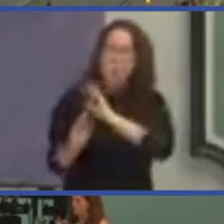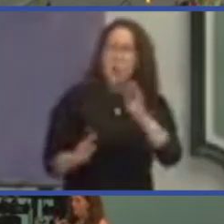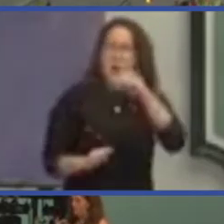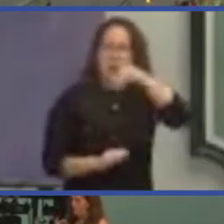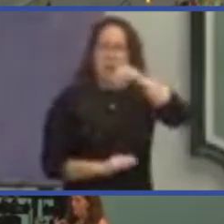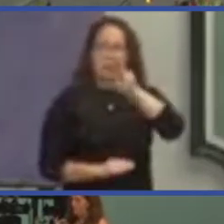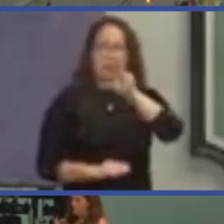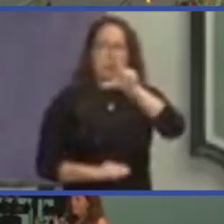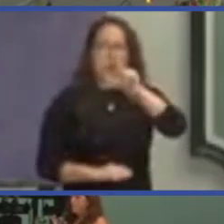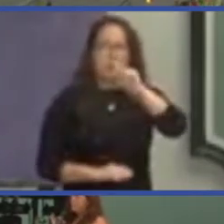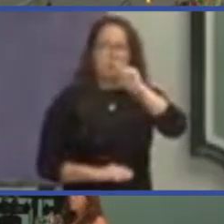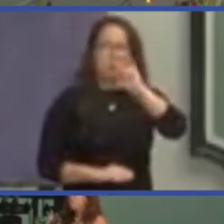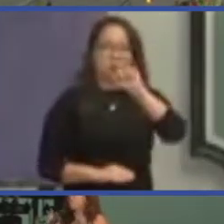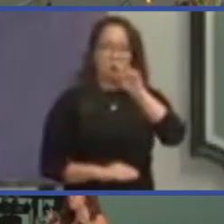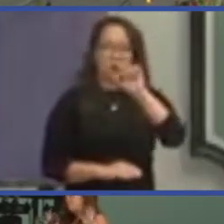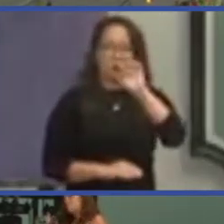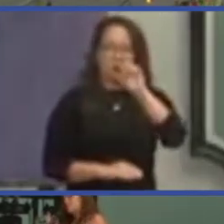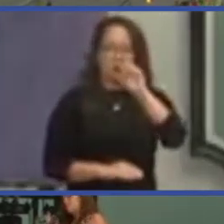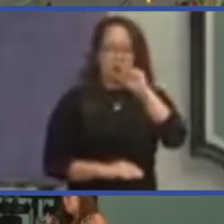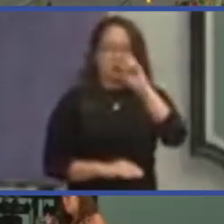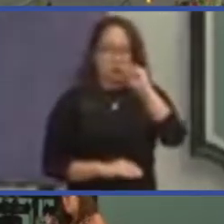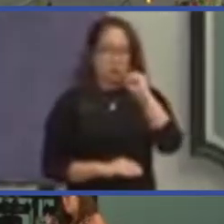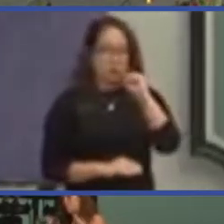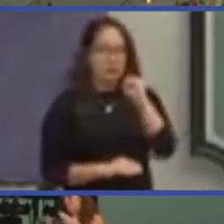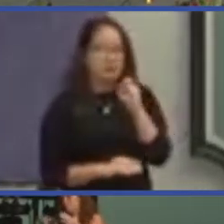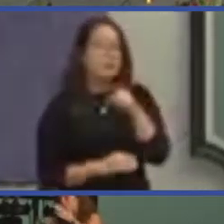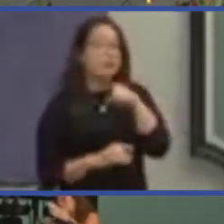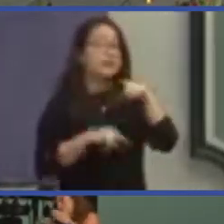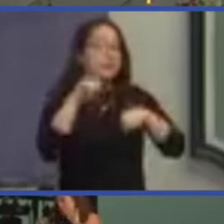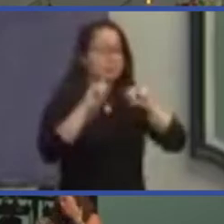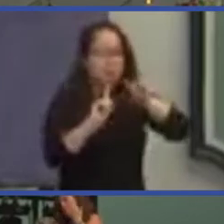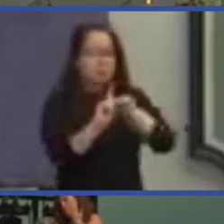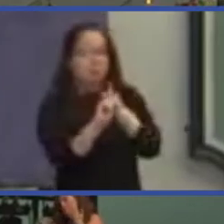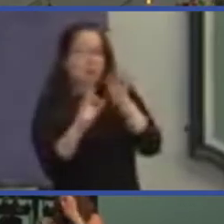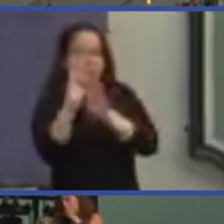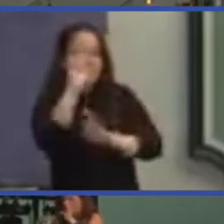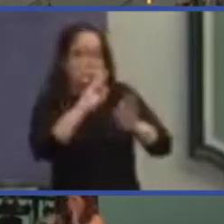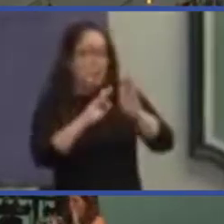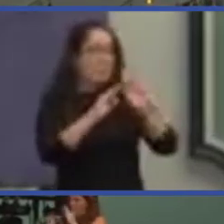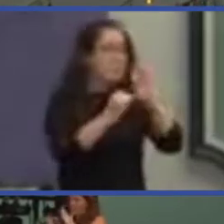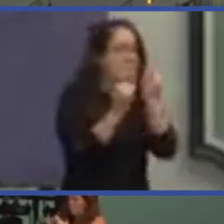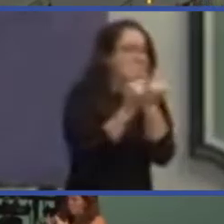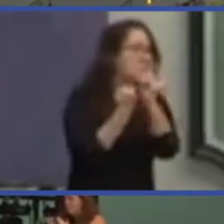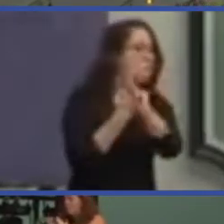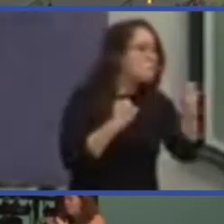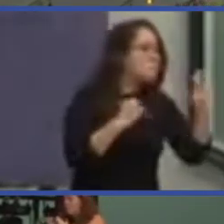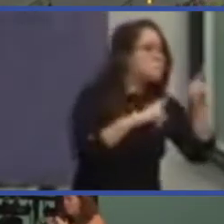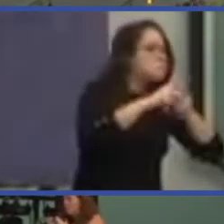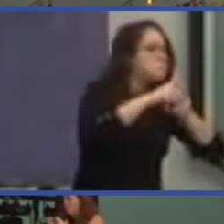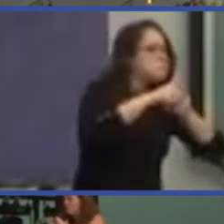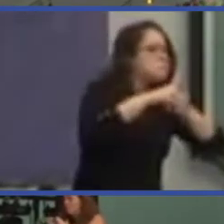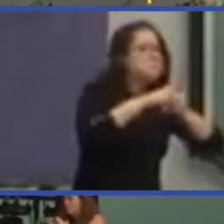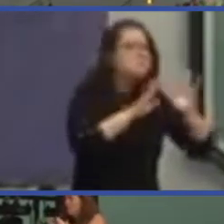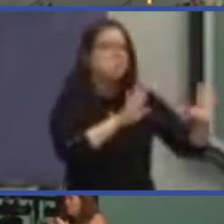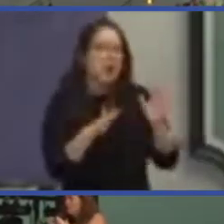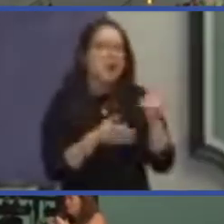física claro en la física generalmente que es muy parecida a las matemáticas teóricas alguna parte de la física